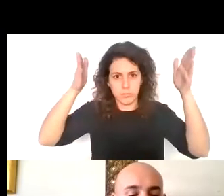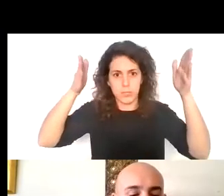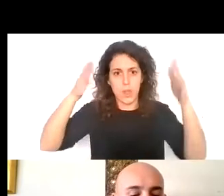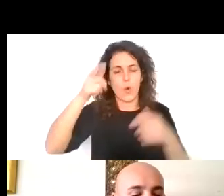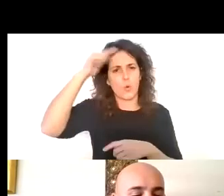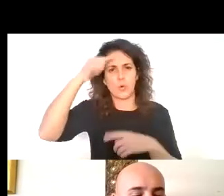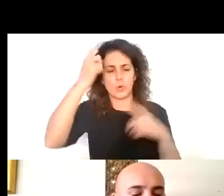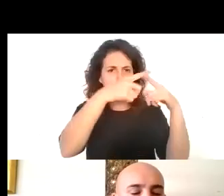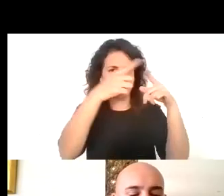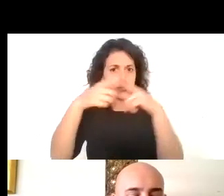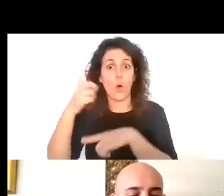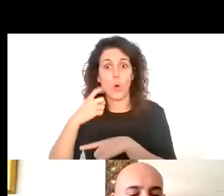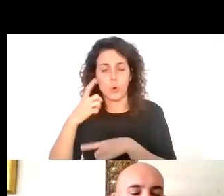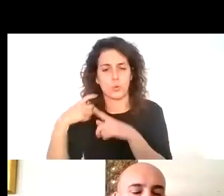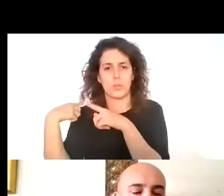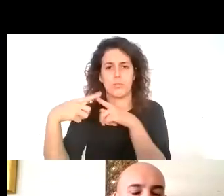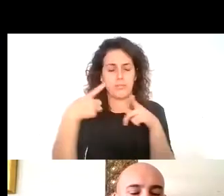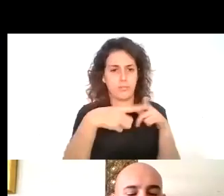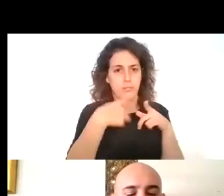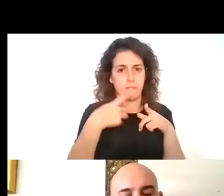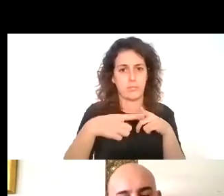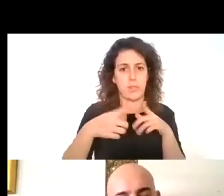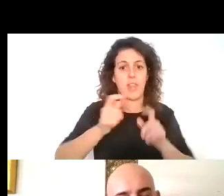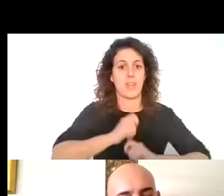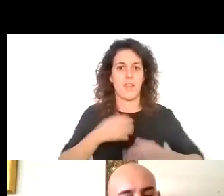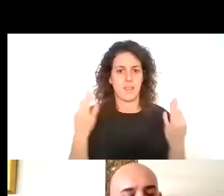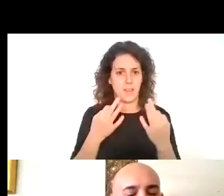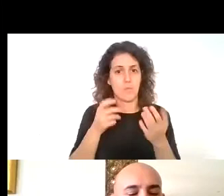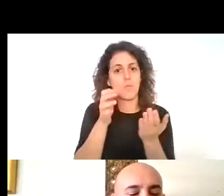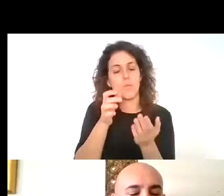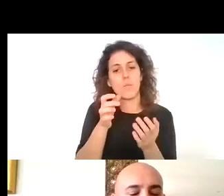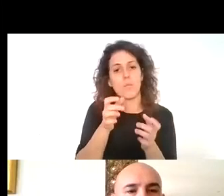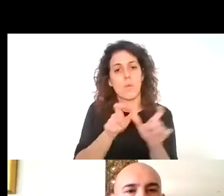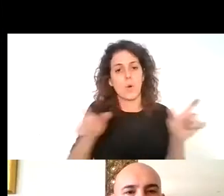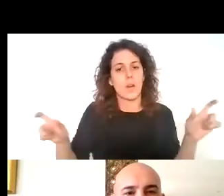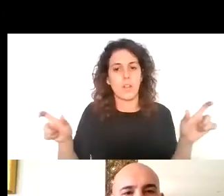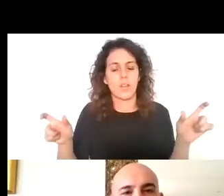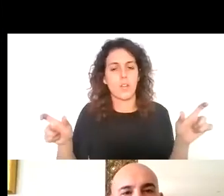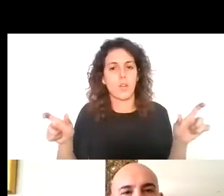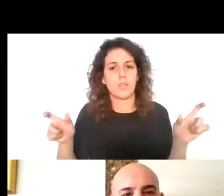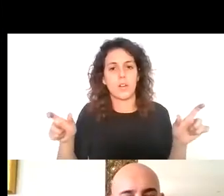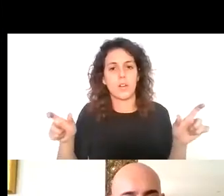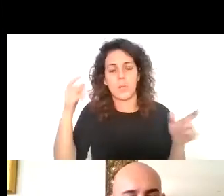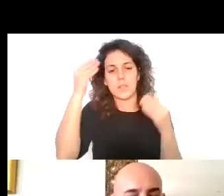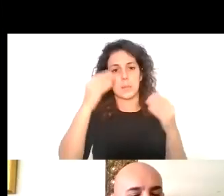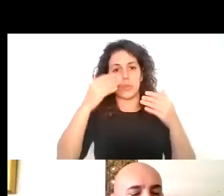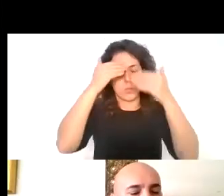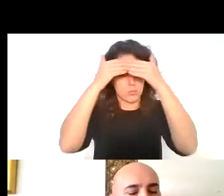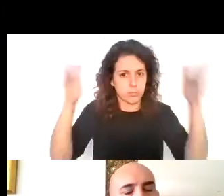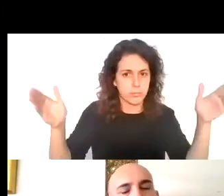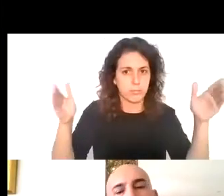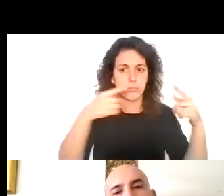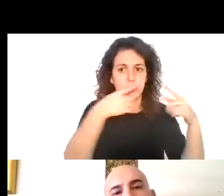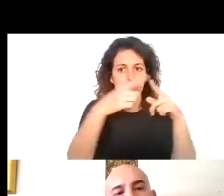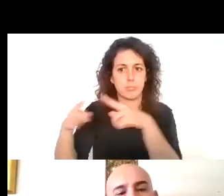culturas y costumbres que hace que incluso seamos un municipio de testeos varios, como en el caso del euro que fue analizado aquí antes